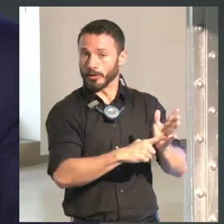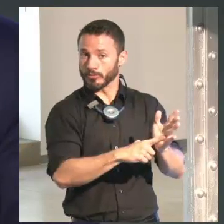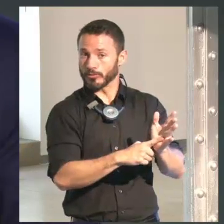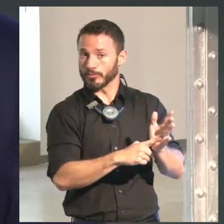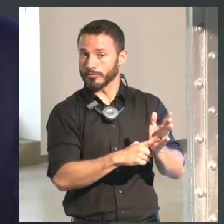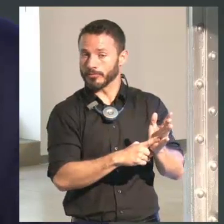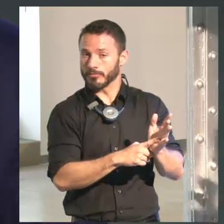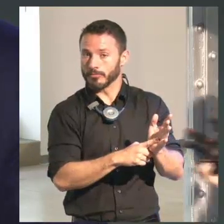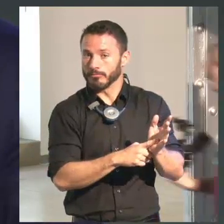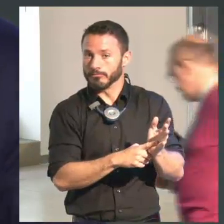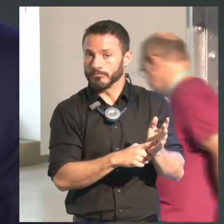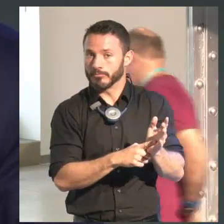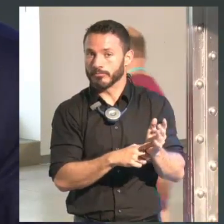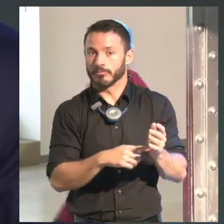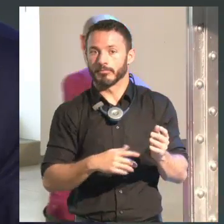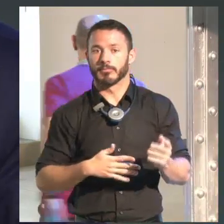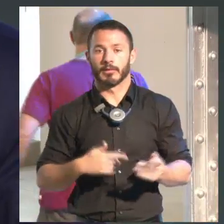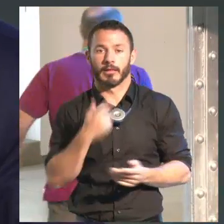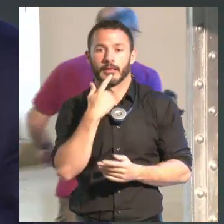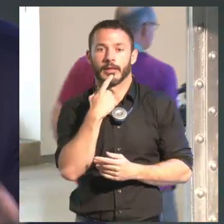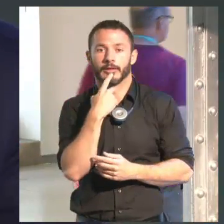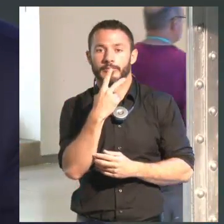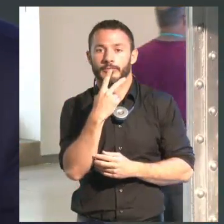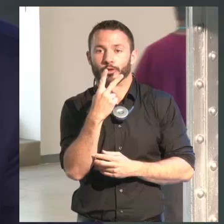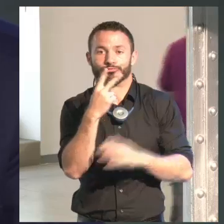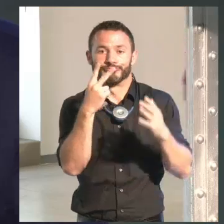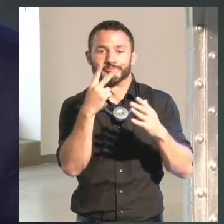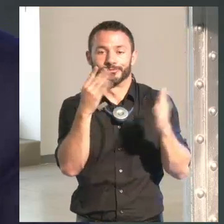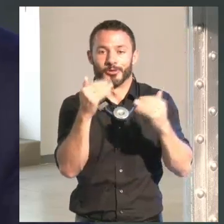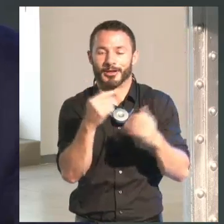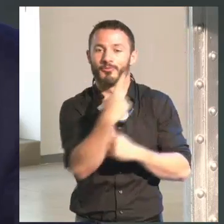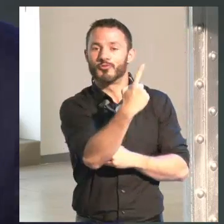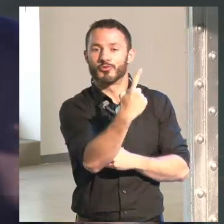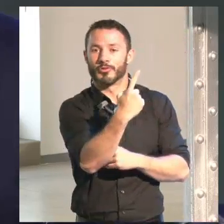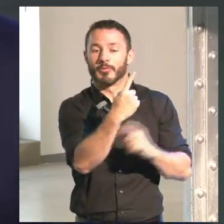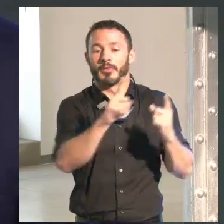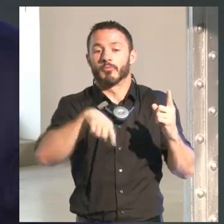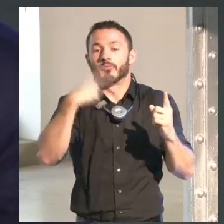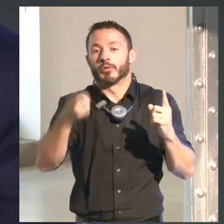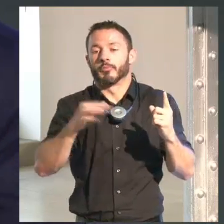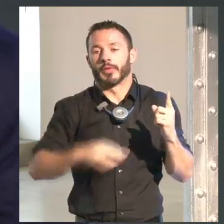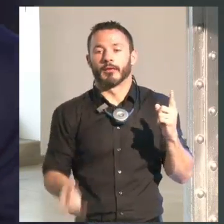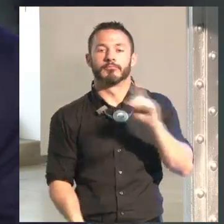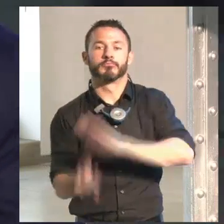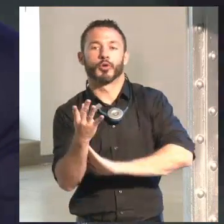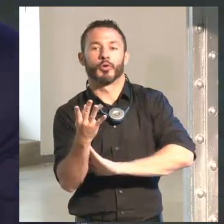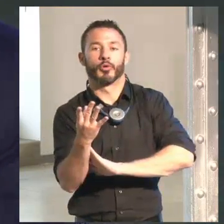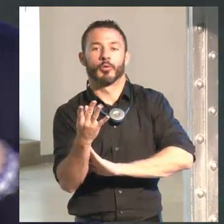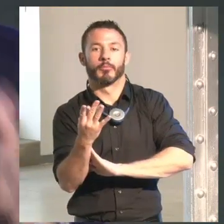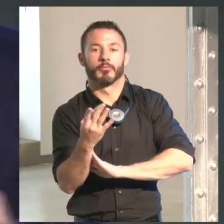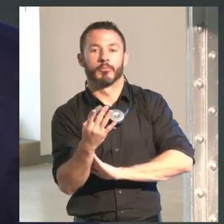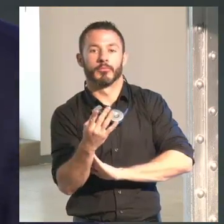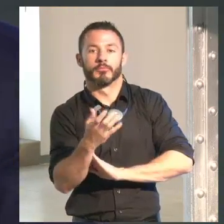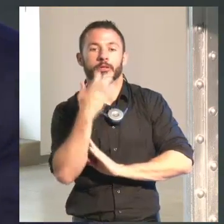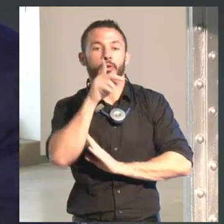realidad. Es decir, no hay dos Facebook. Hay uno. Y habrá otro a lo mejor después, y este se irá, pero será uno. No